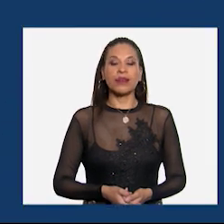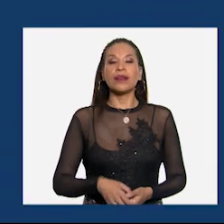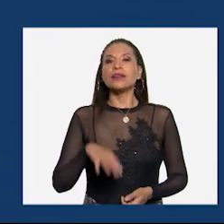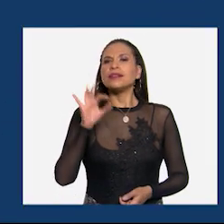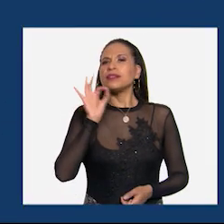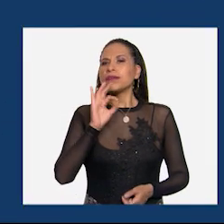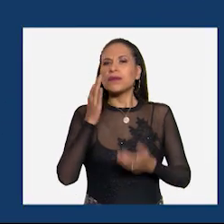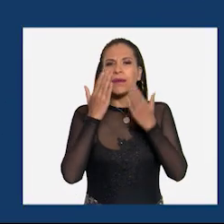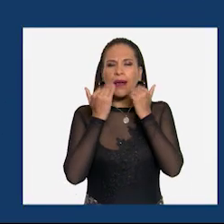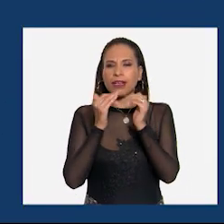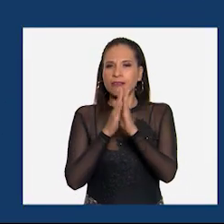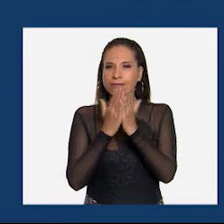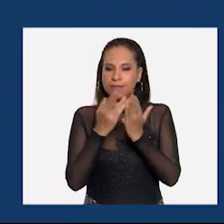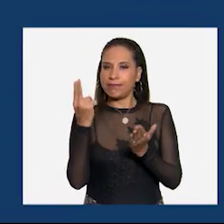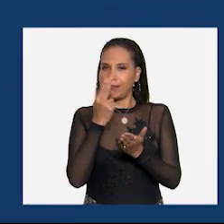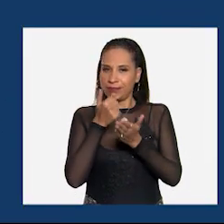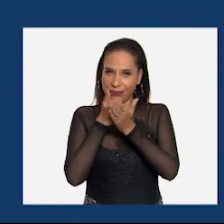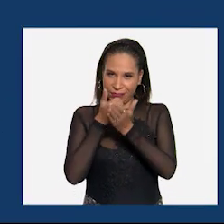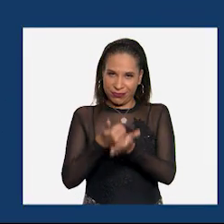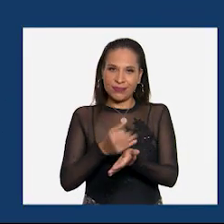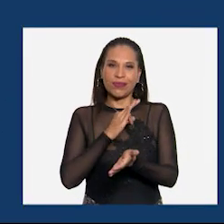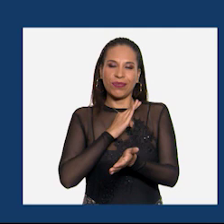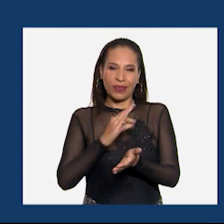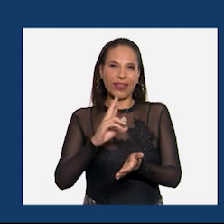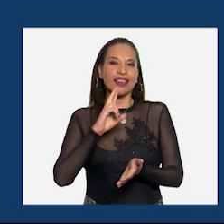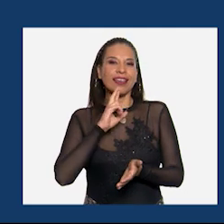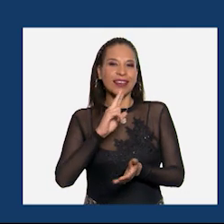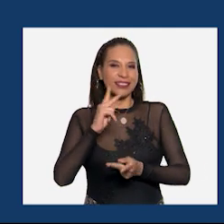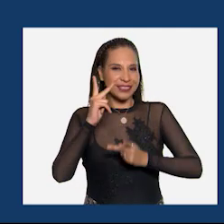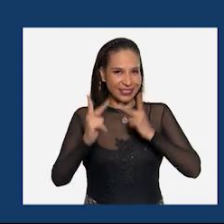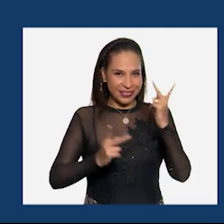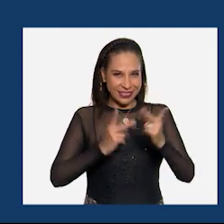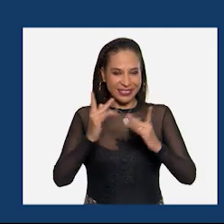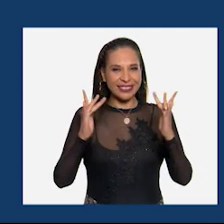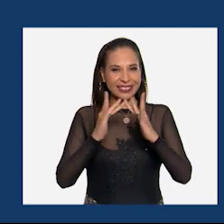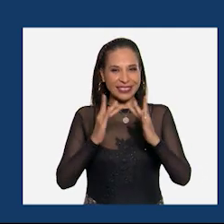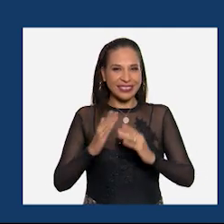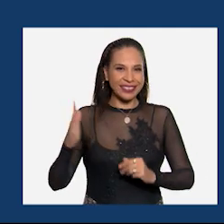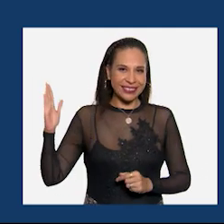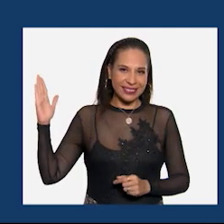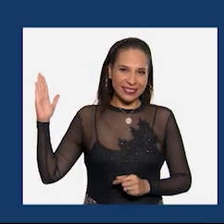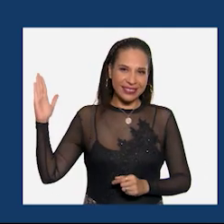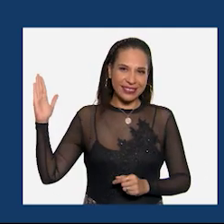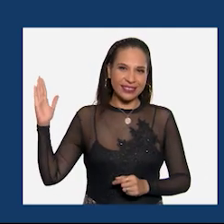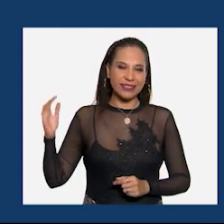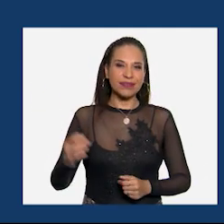Si no tienes el libro de texto o necesitas ayuda para responder las preguntas, contáctanos.